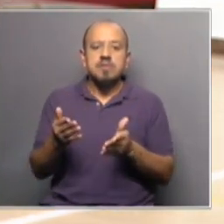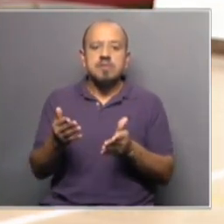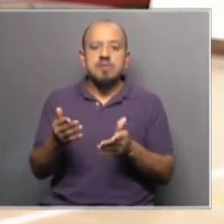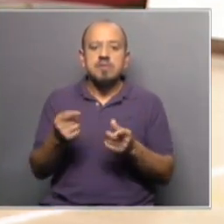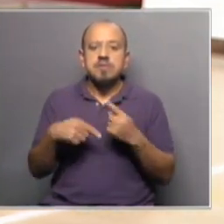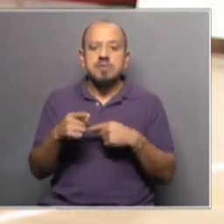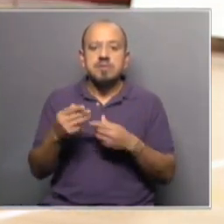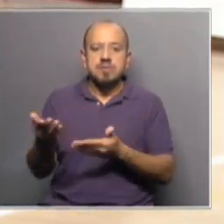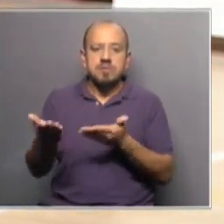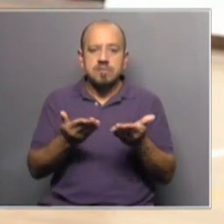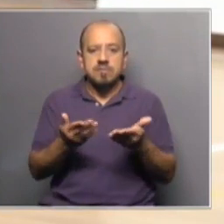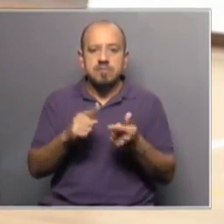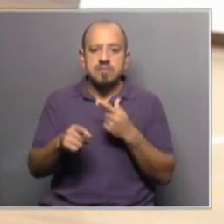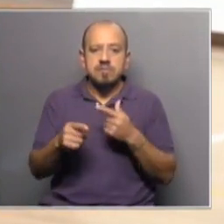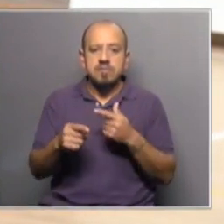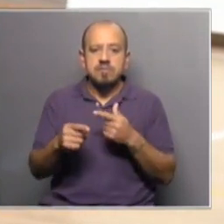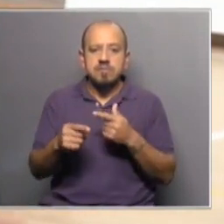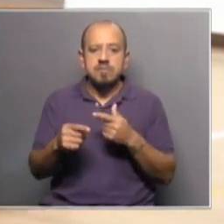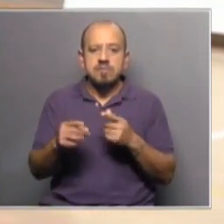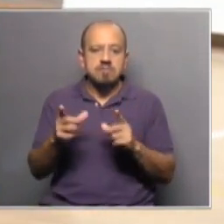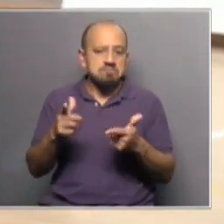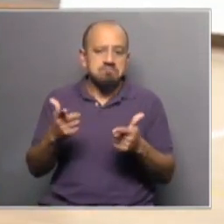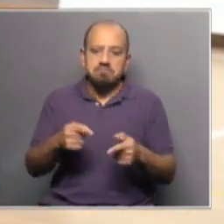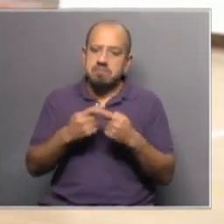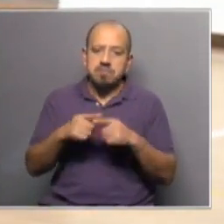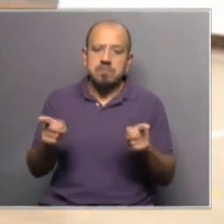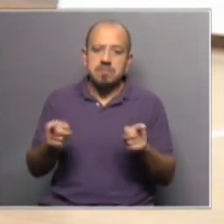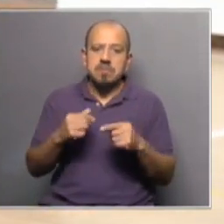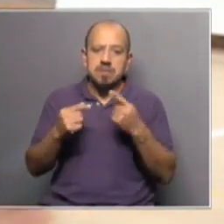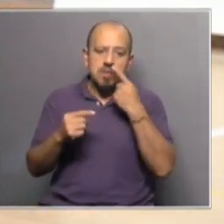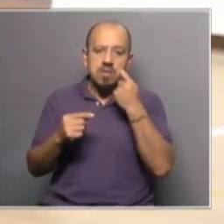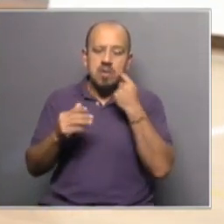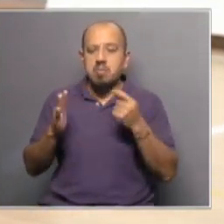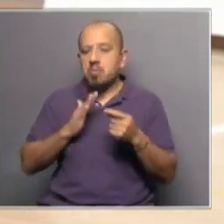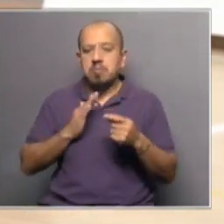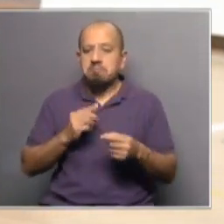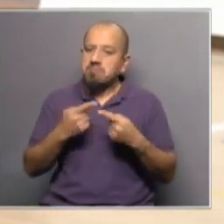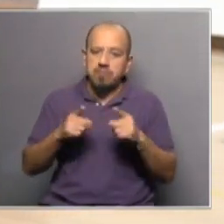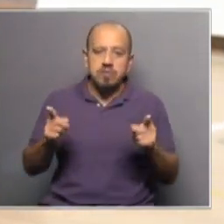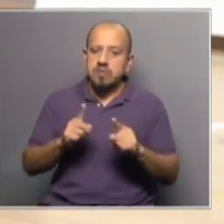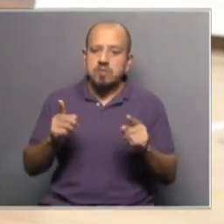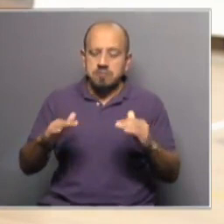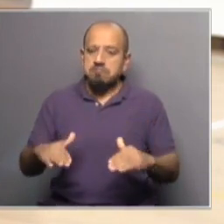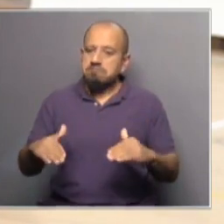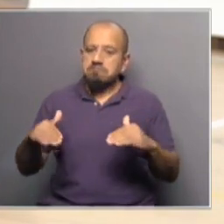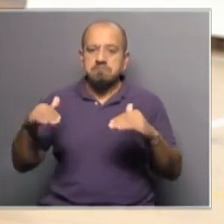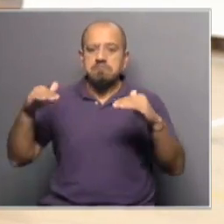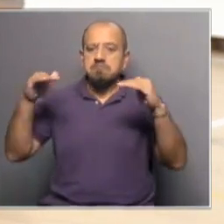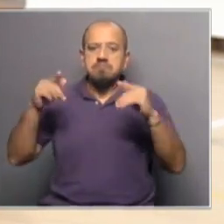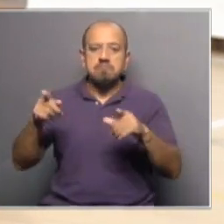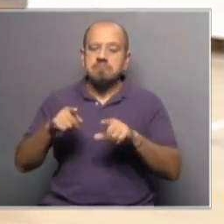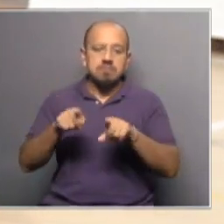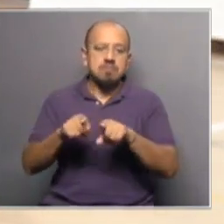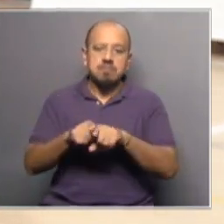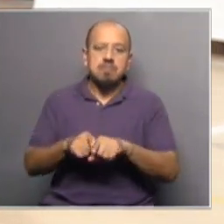bien recibidas y no hay diferencia entre lo que son los varones y las chiquilinas, siempre desde chicas fueron una más